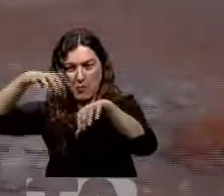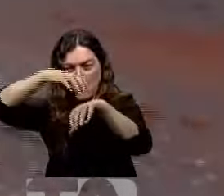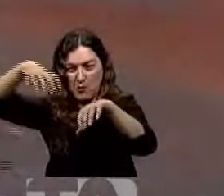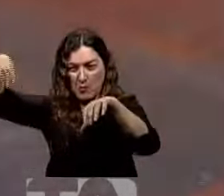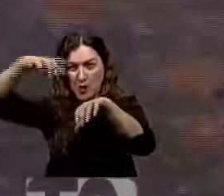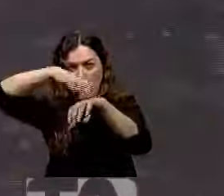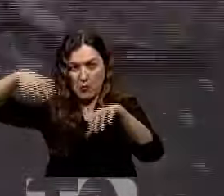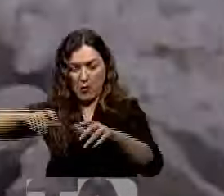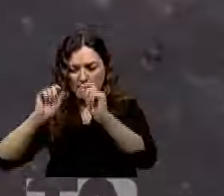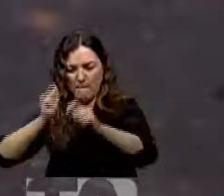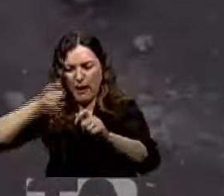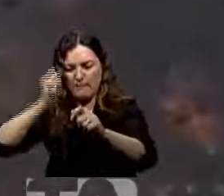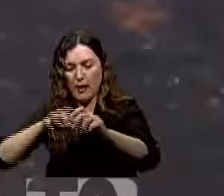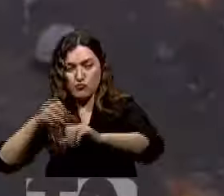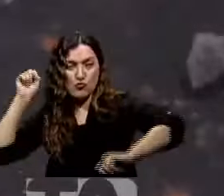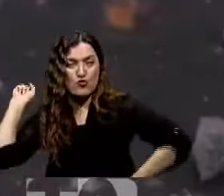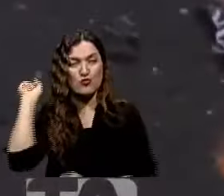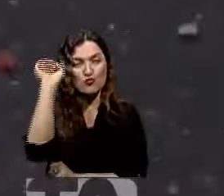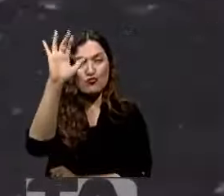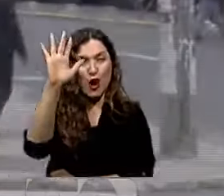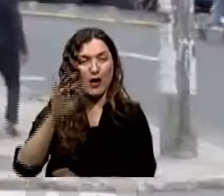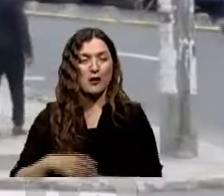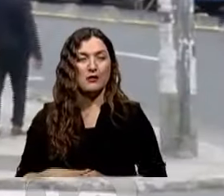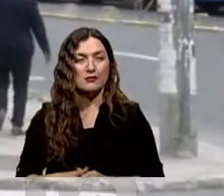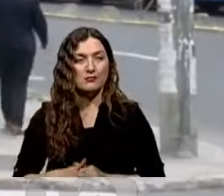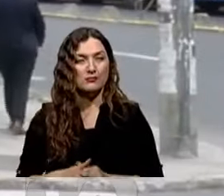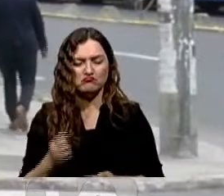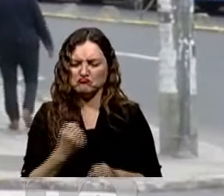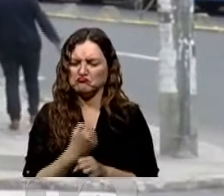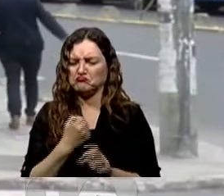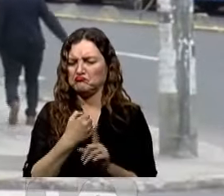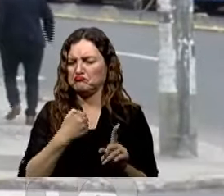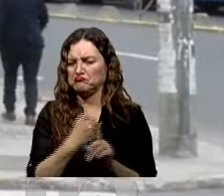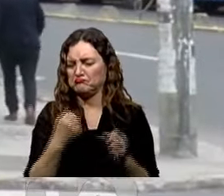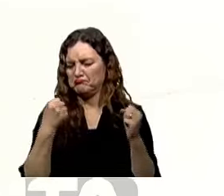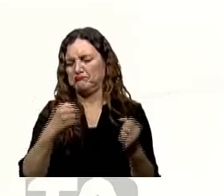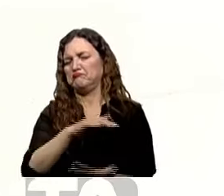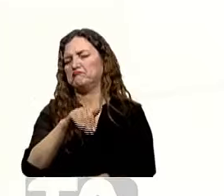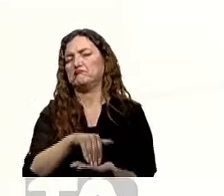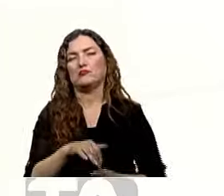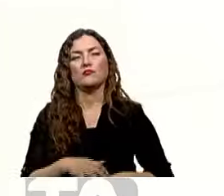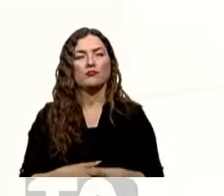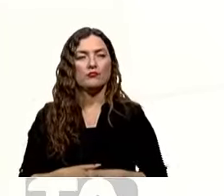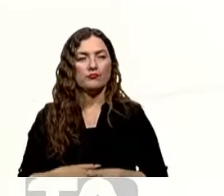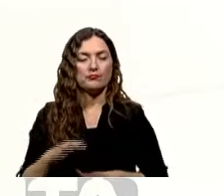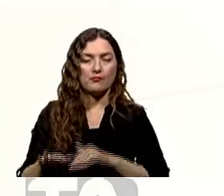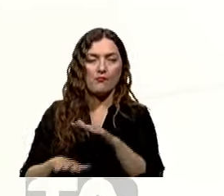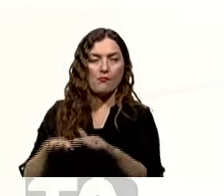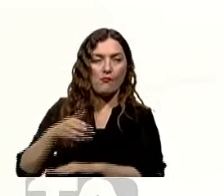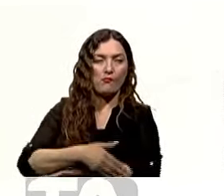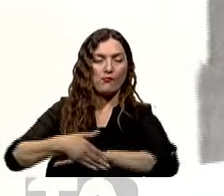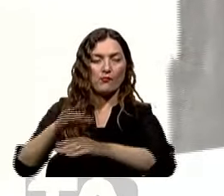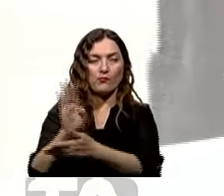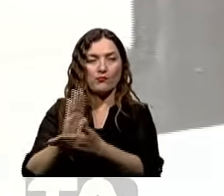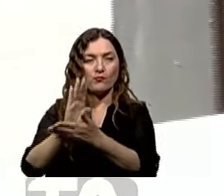piedras pequeñas para lanzar. Nos hemos levantado, eso sí, hemos sido de ñeque, como se dice. Caminando por las calles del